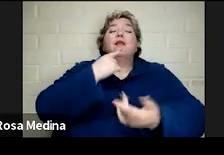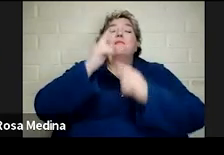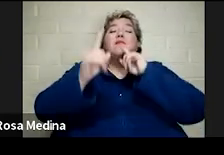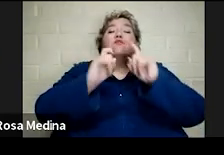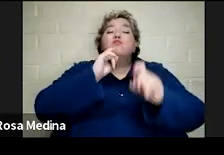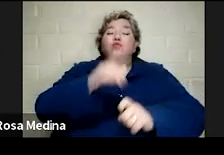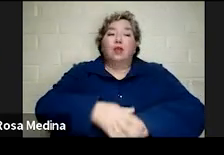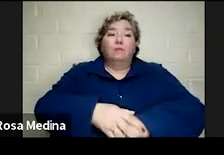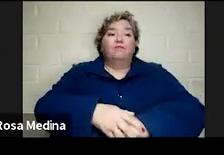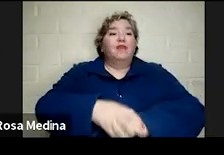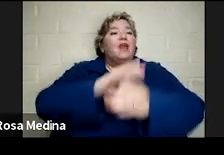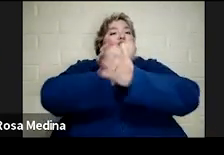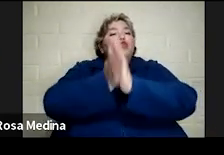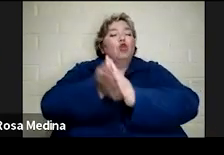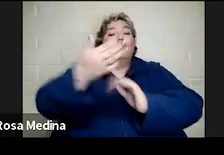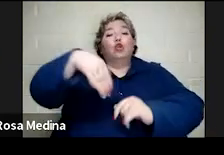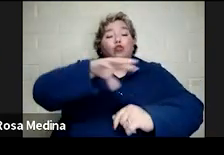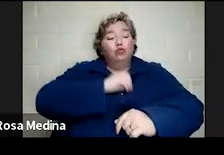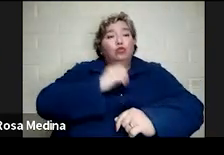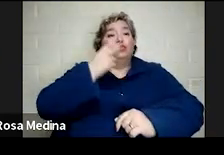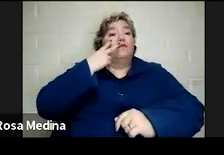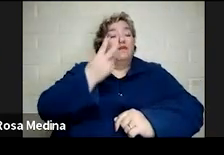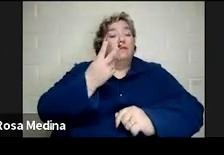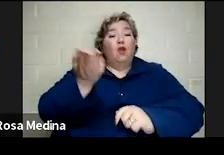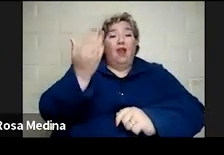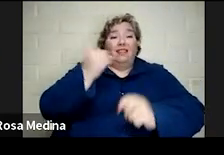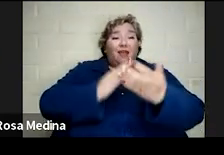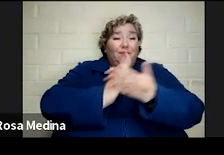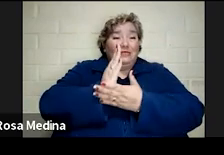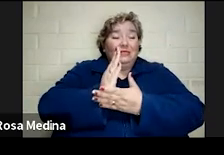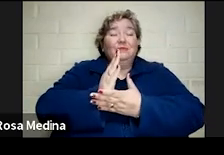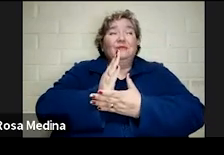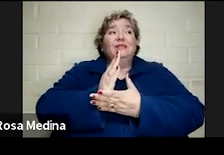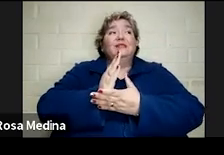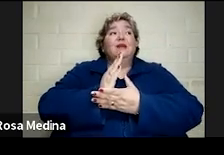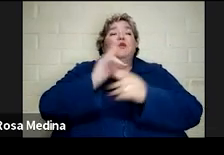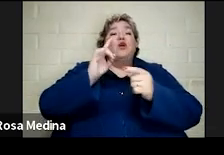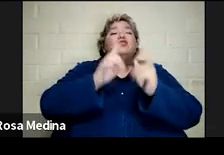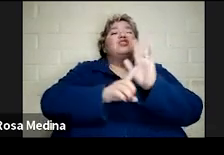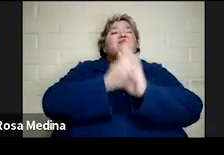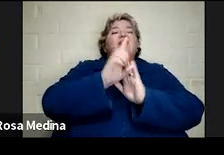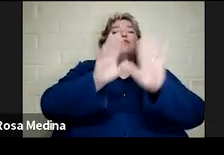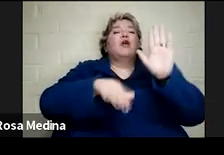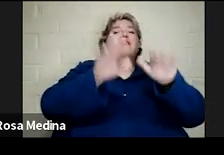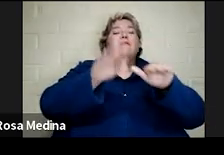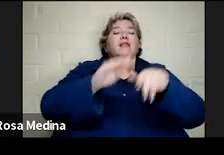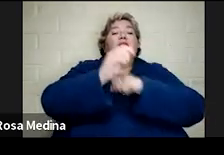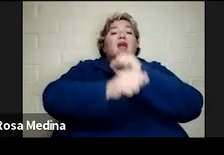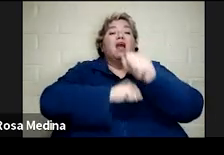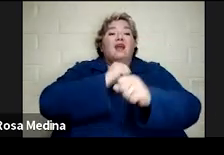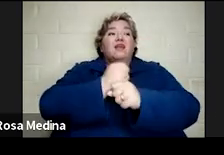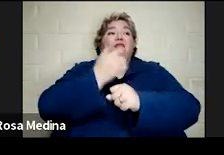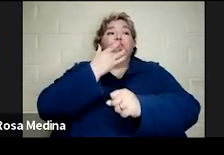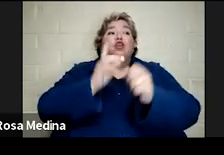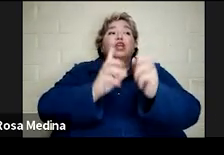Si todas estas áreas que mostré al principio del perfil cognitivo, cada una se va desarrollando dependiendo de la edad, ¿ya? Porque el cerebro se va desarrollando